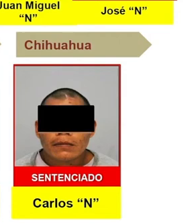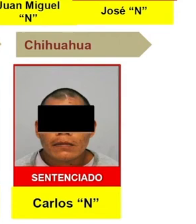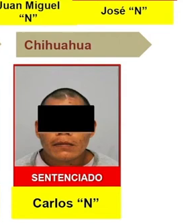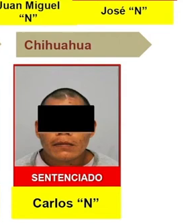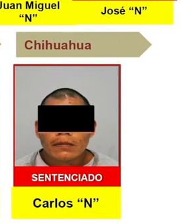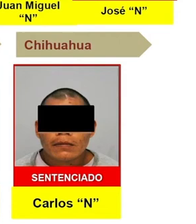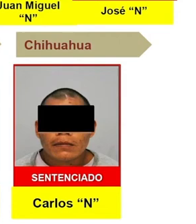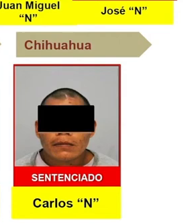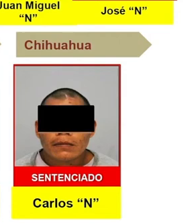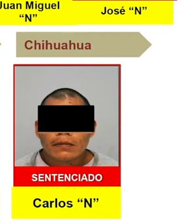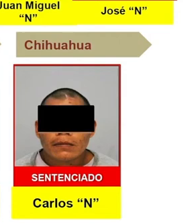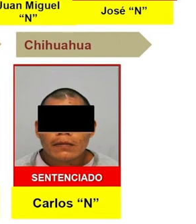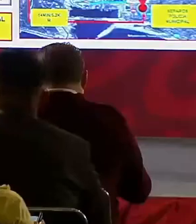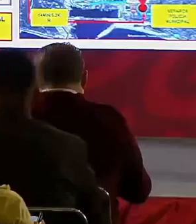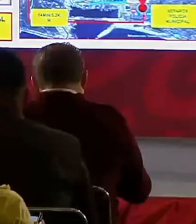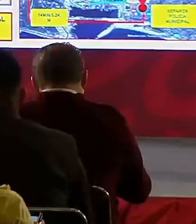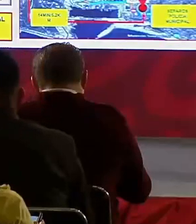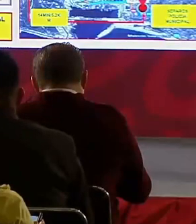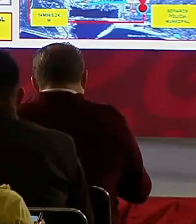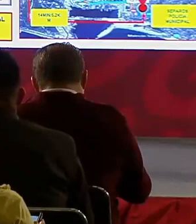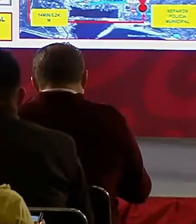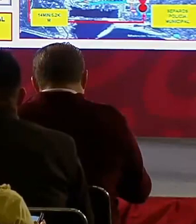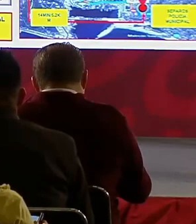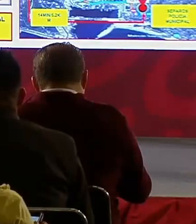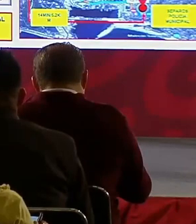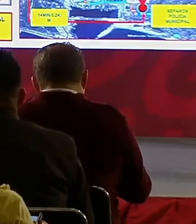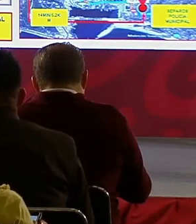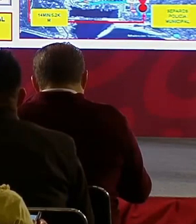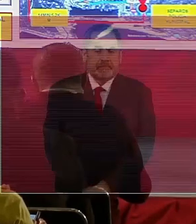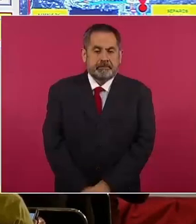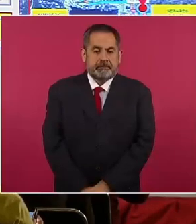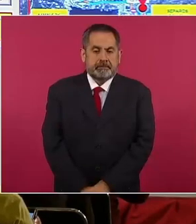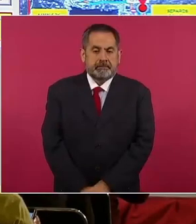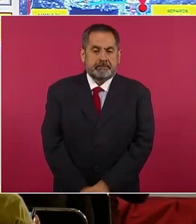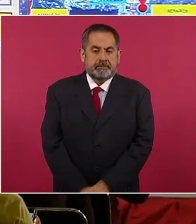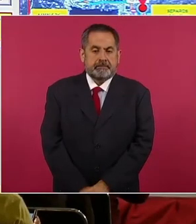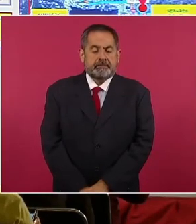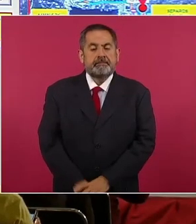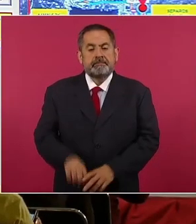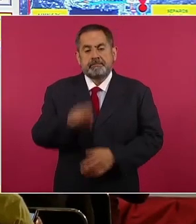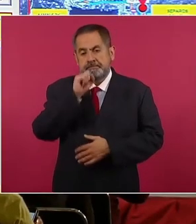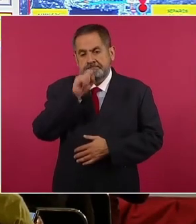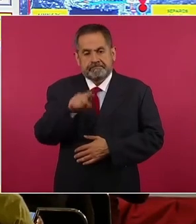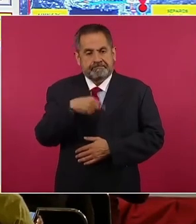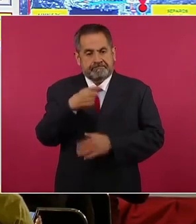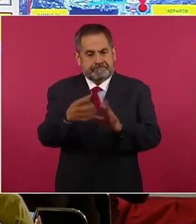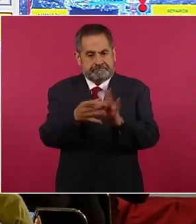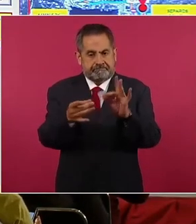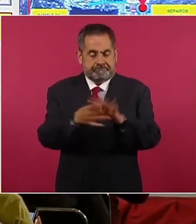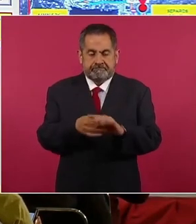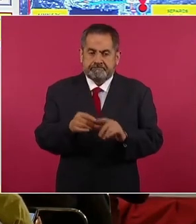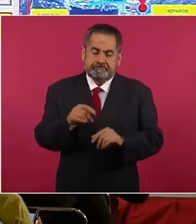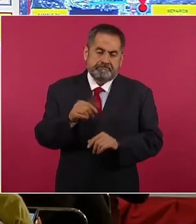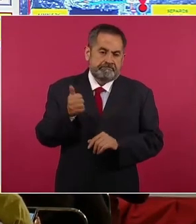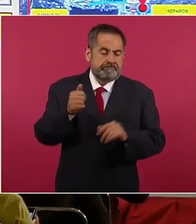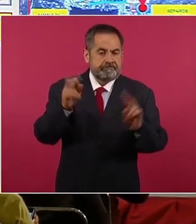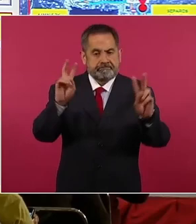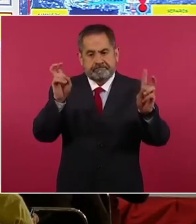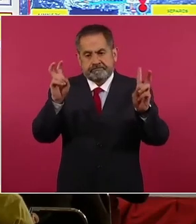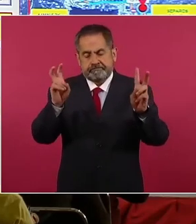esto es en el caso de los feminicidios, como informamos cada semana. También dar cuenta en un tema muy